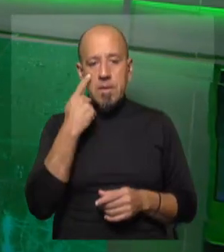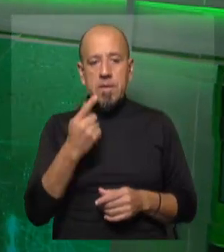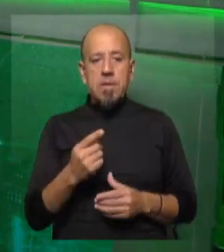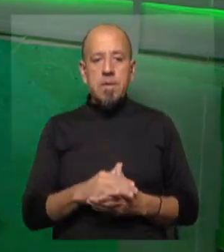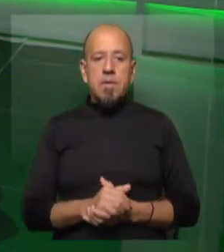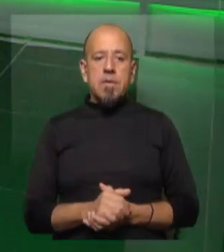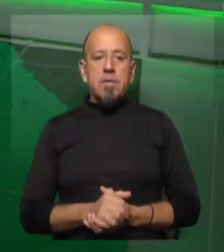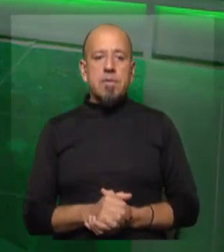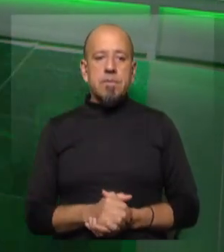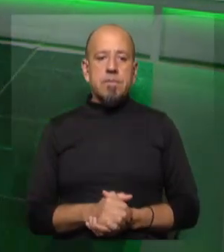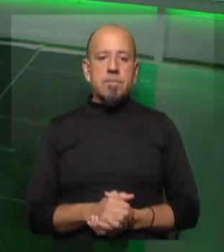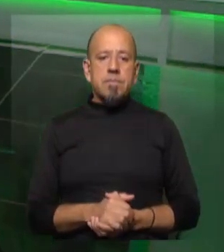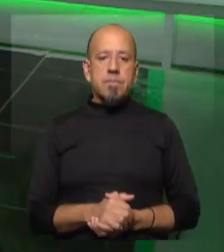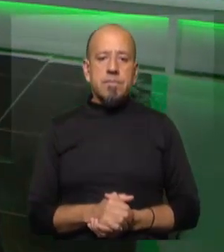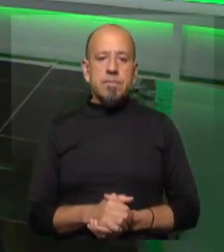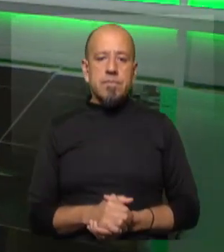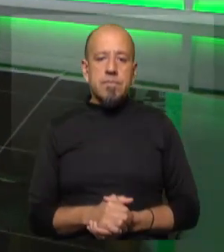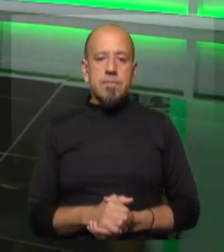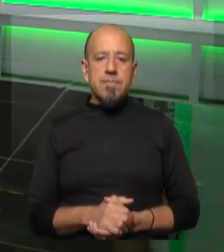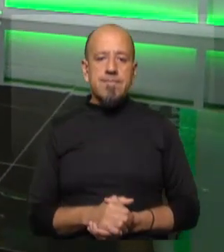Tomás. Adelante, Julieta, contanos.